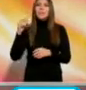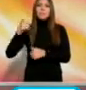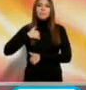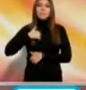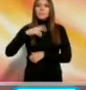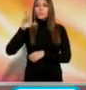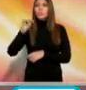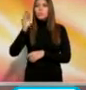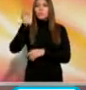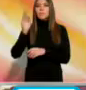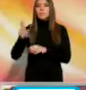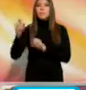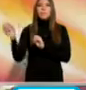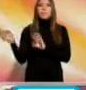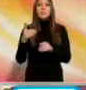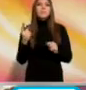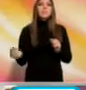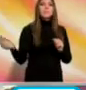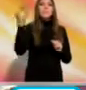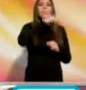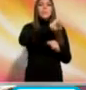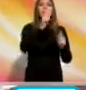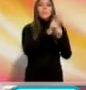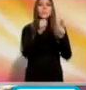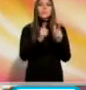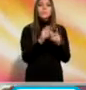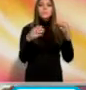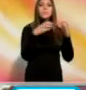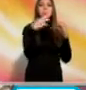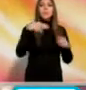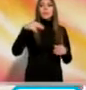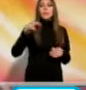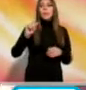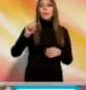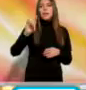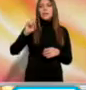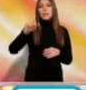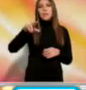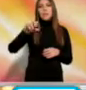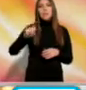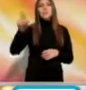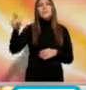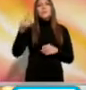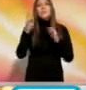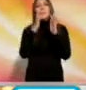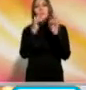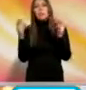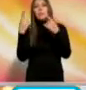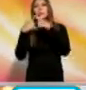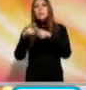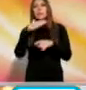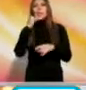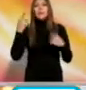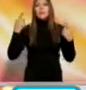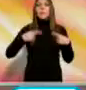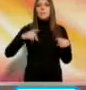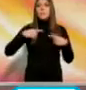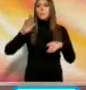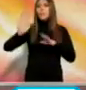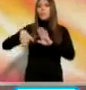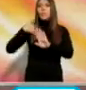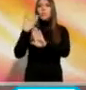los partisanos. En Italia, a diferencia de lo que pasó en Alemania, la gente se puso en contra de su